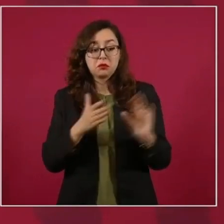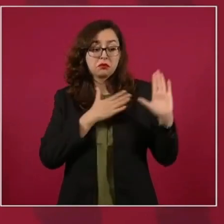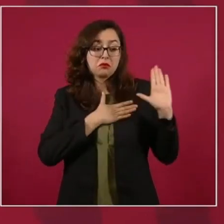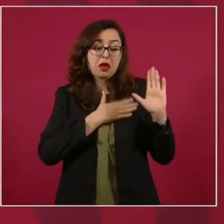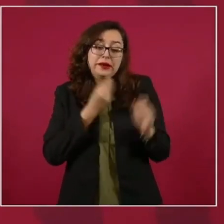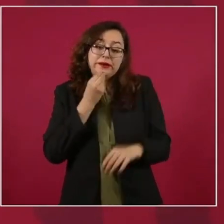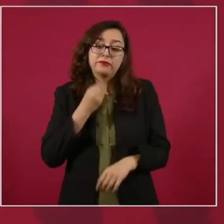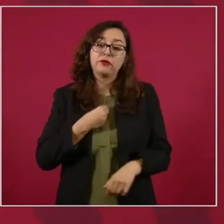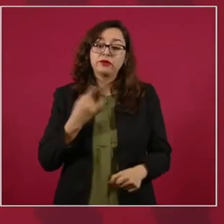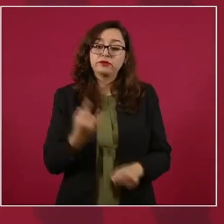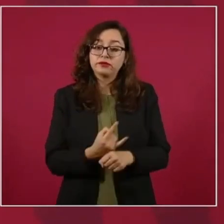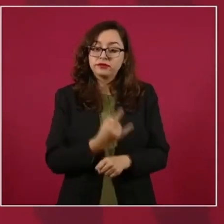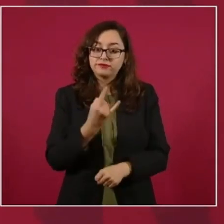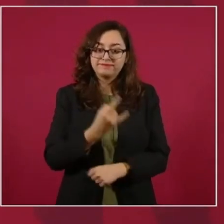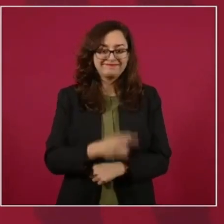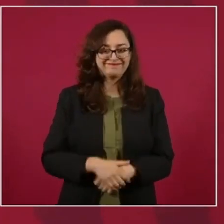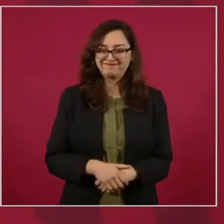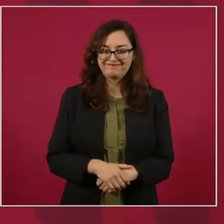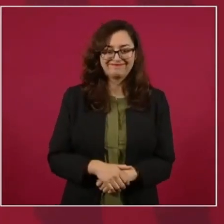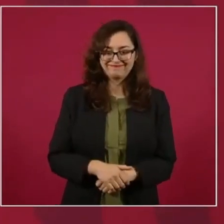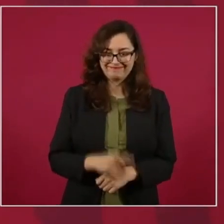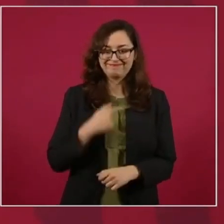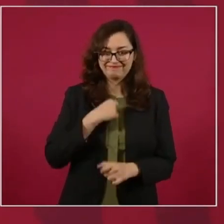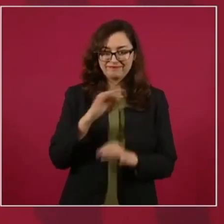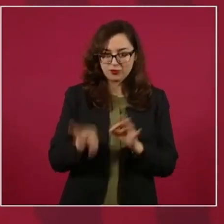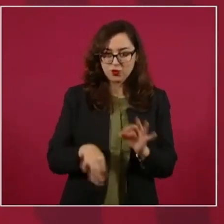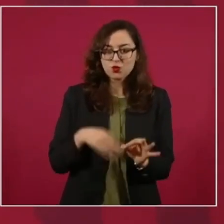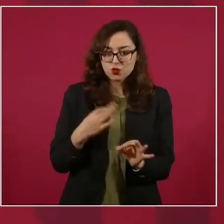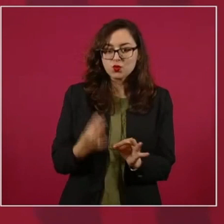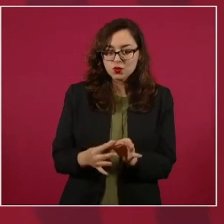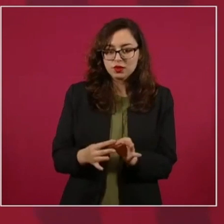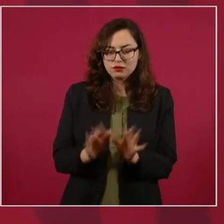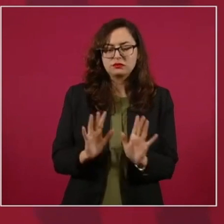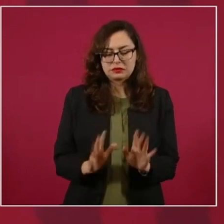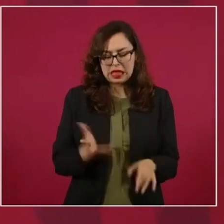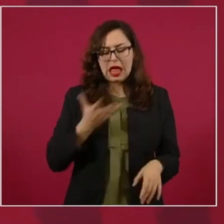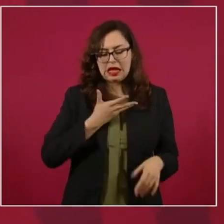esos compromisos. Afortunadamente son pocos.